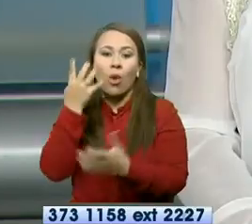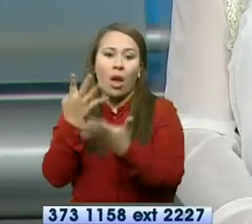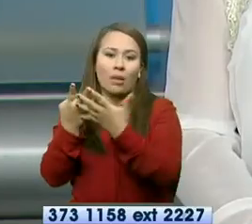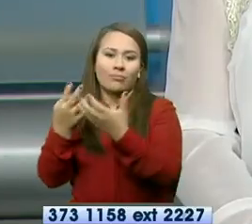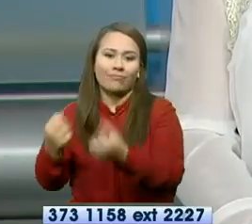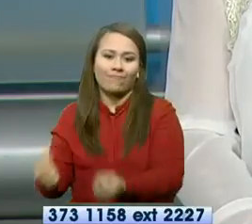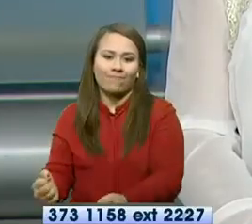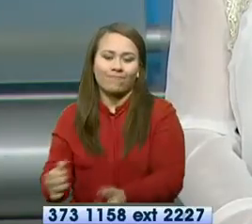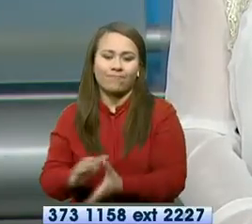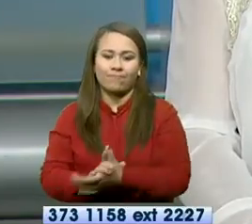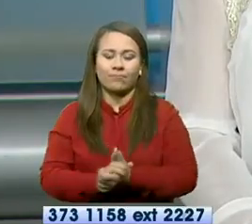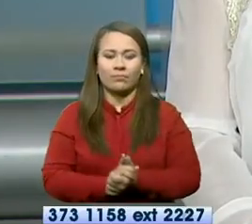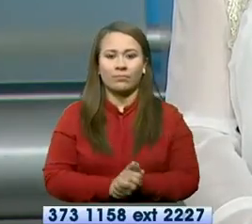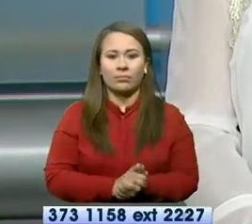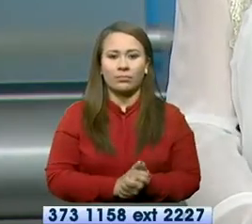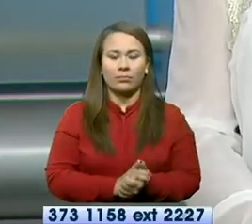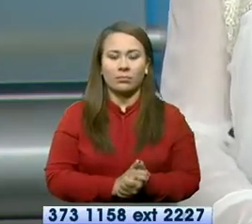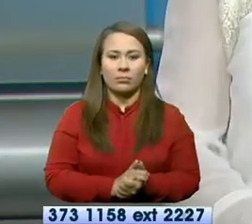preventiva.